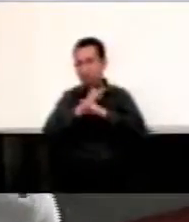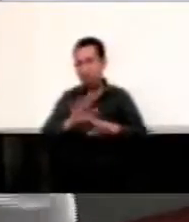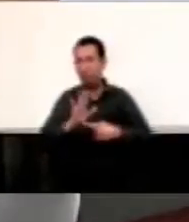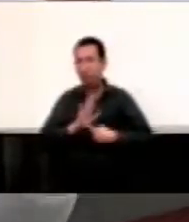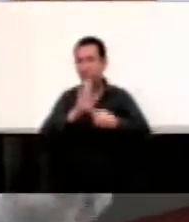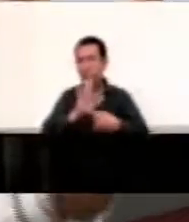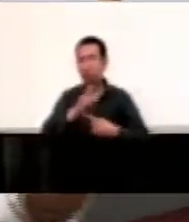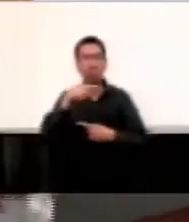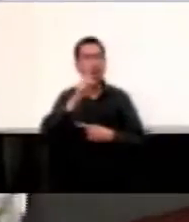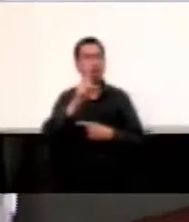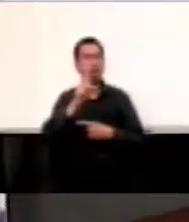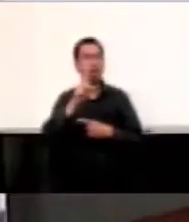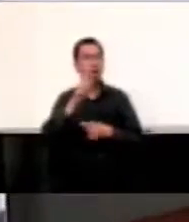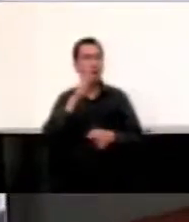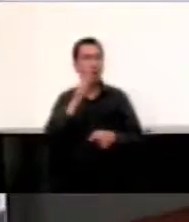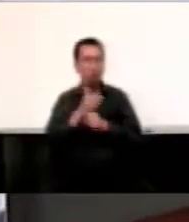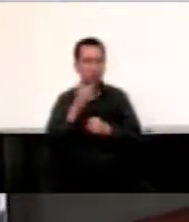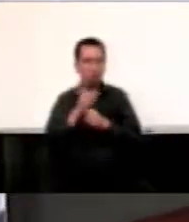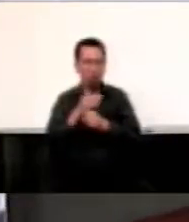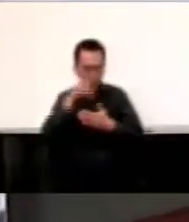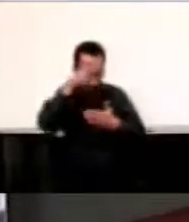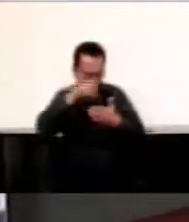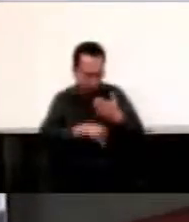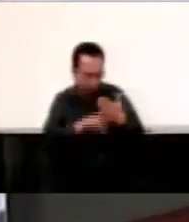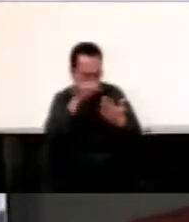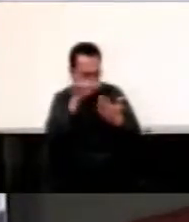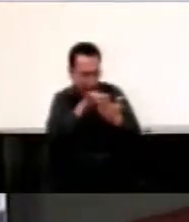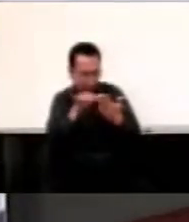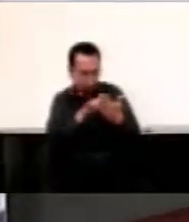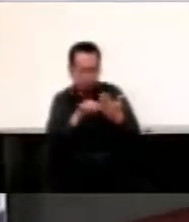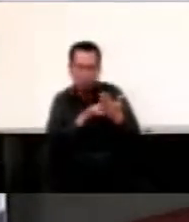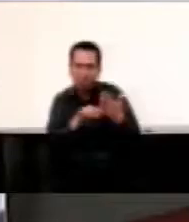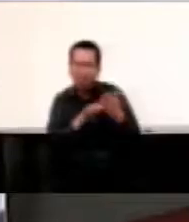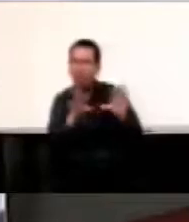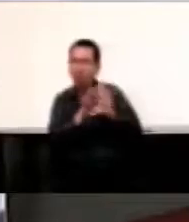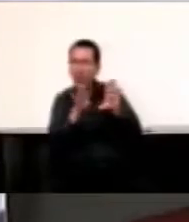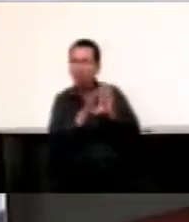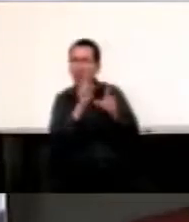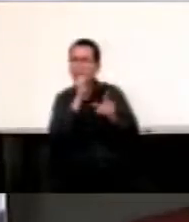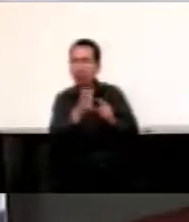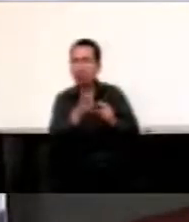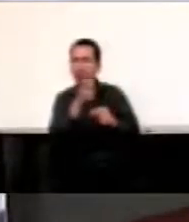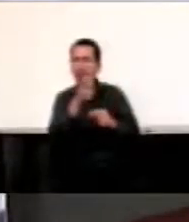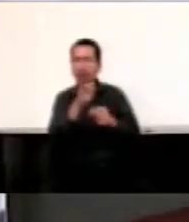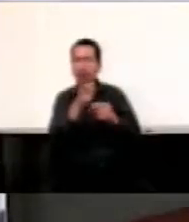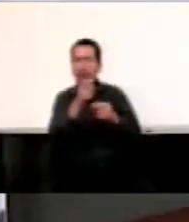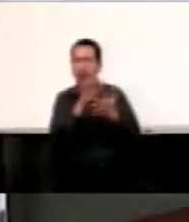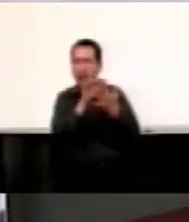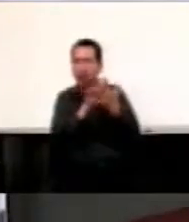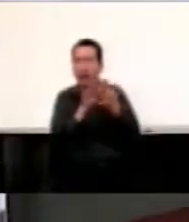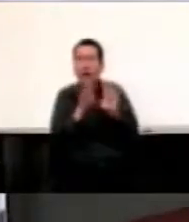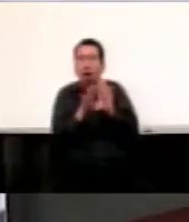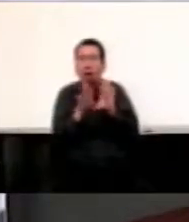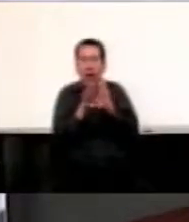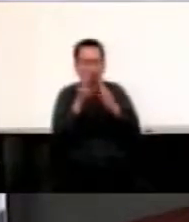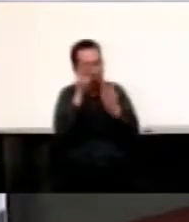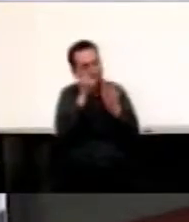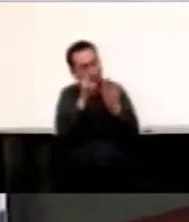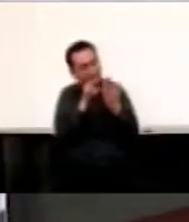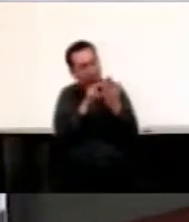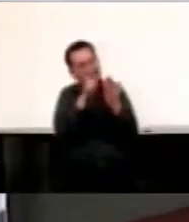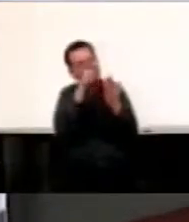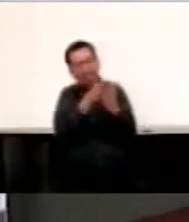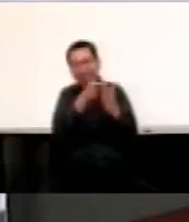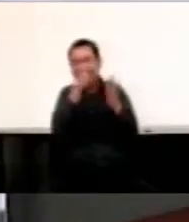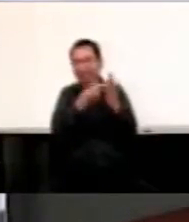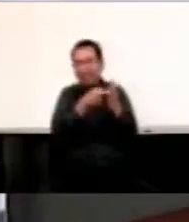que además pasan a hacer una prospectiva de cómo visualizan, después de haber analizado esa información, cómo visualizan, qué